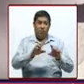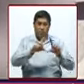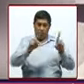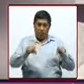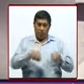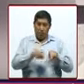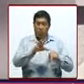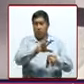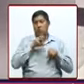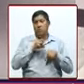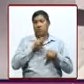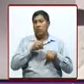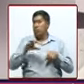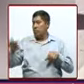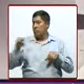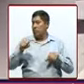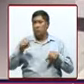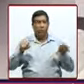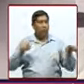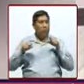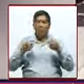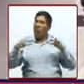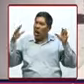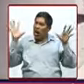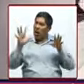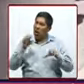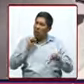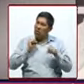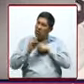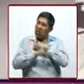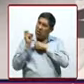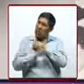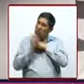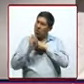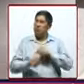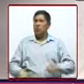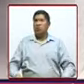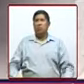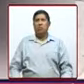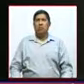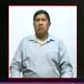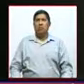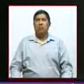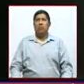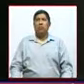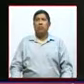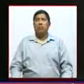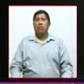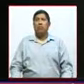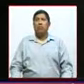pantalla y otras partes más de ahí, de donde el volante, por ahí abajo le falta porque todo está arrancado.